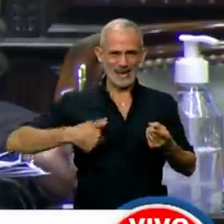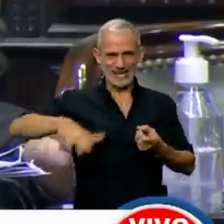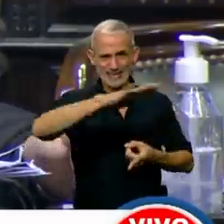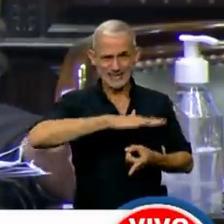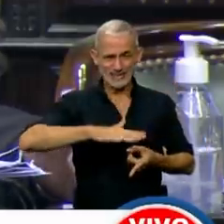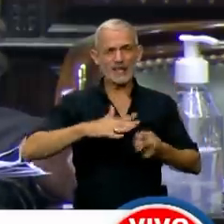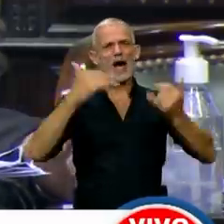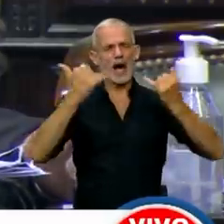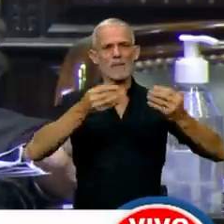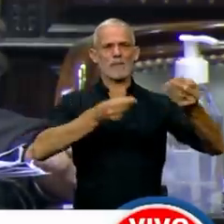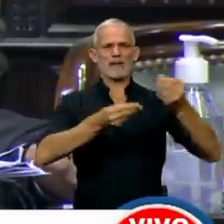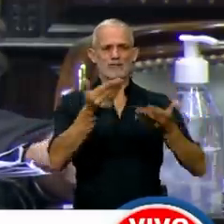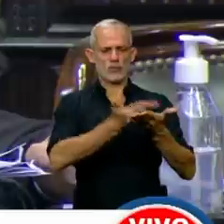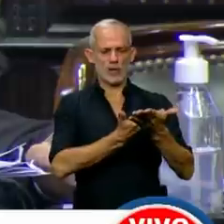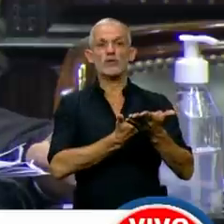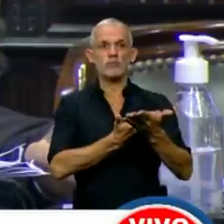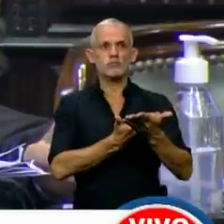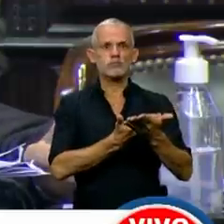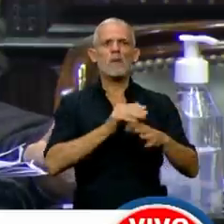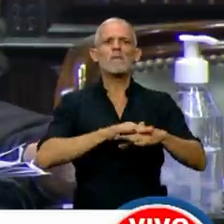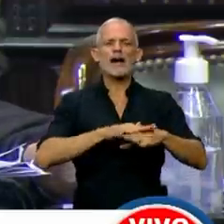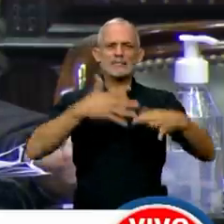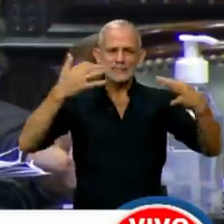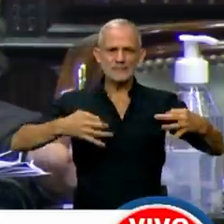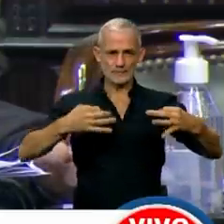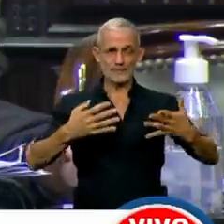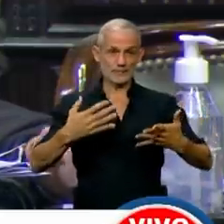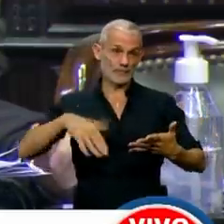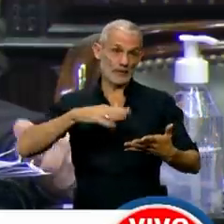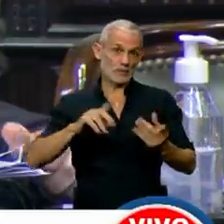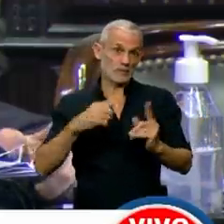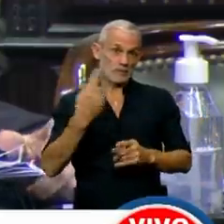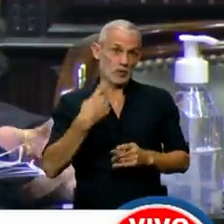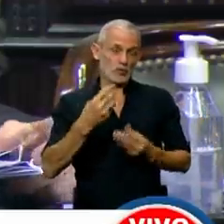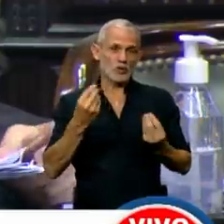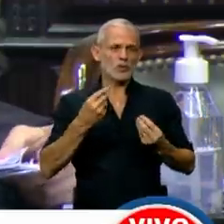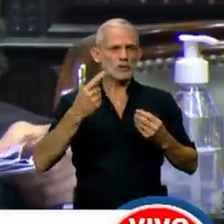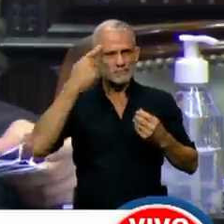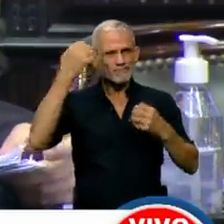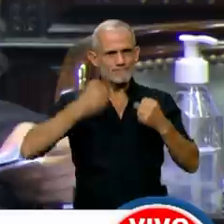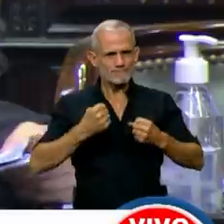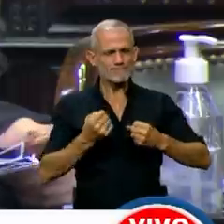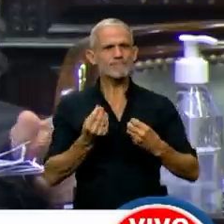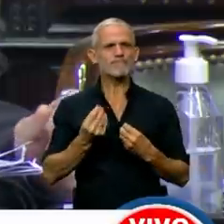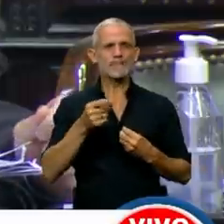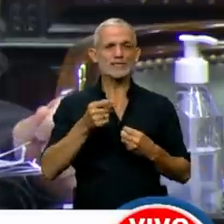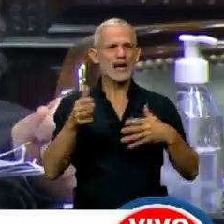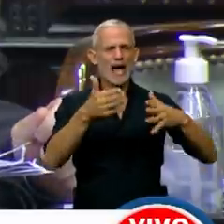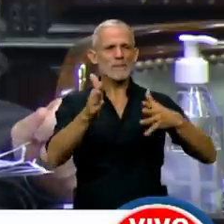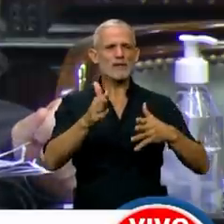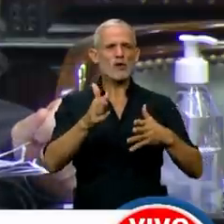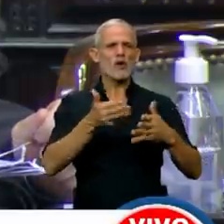tener un presupuesto construido en esa base porque estamos convencidos que ese es el